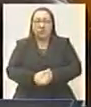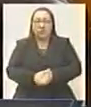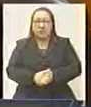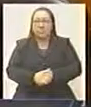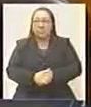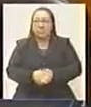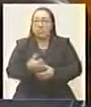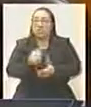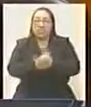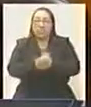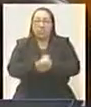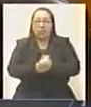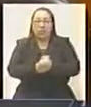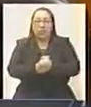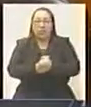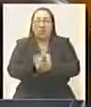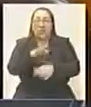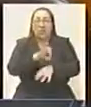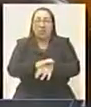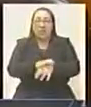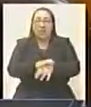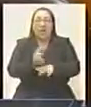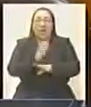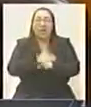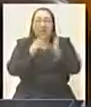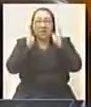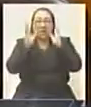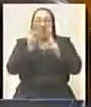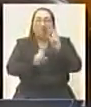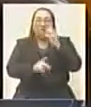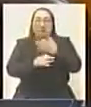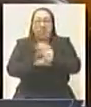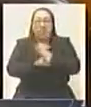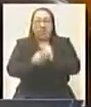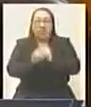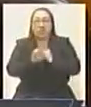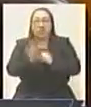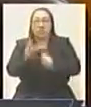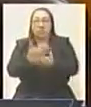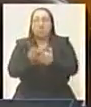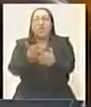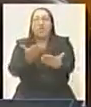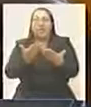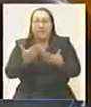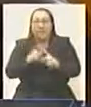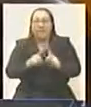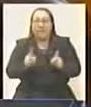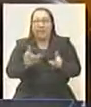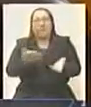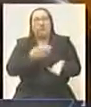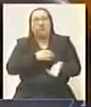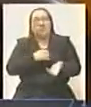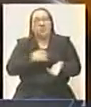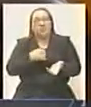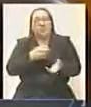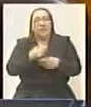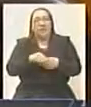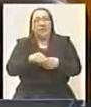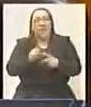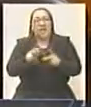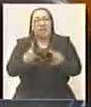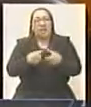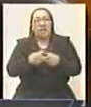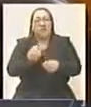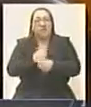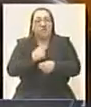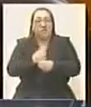a sus colegas. Los médicos han sido atendidos de alguna manera en sus reclamos, pero, ministra, en la comisión